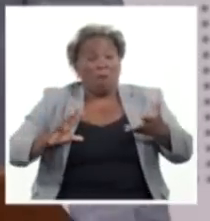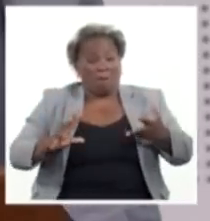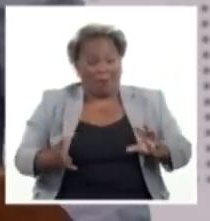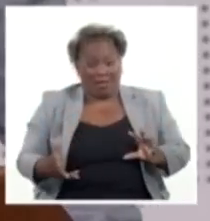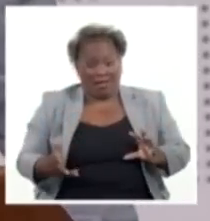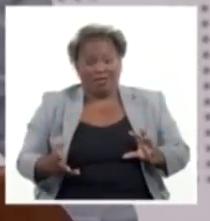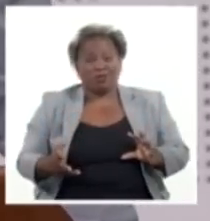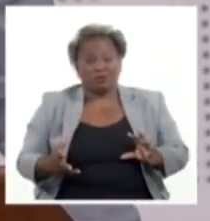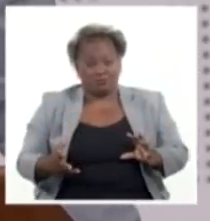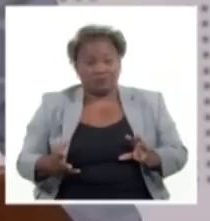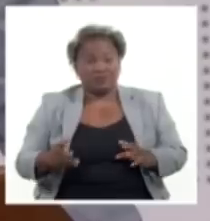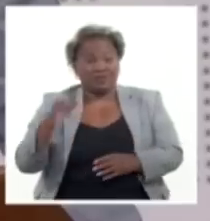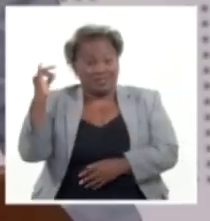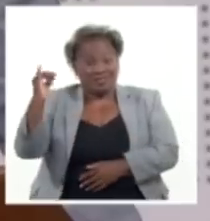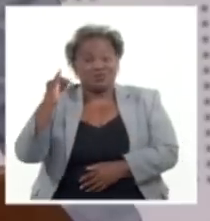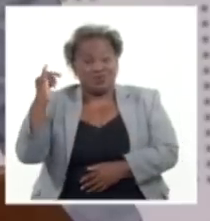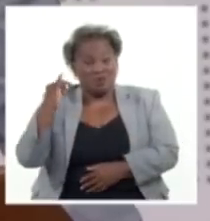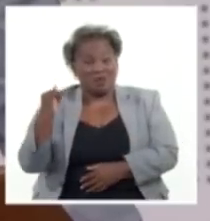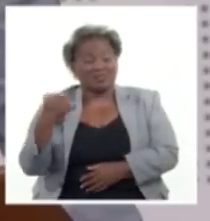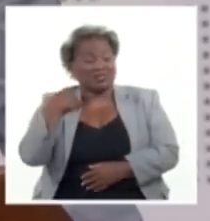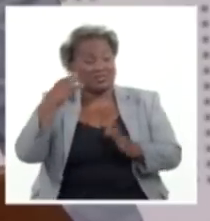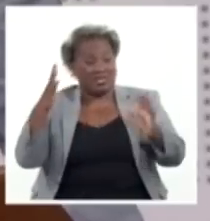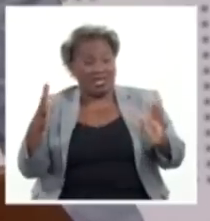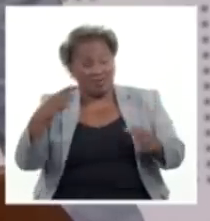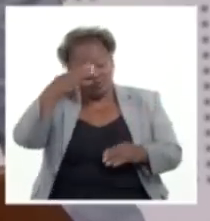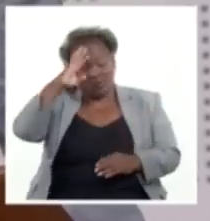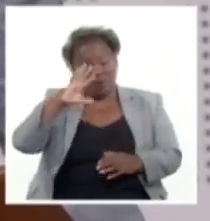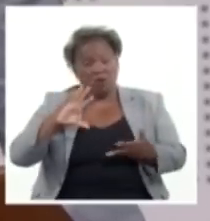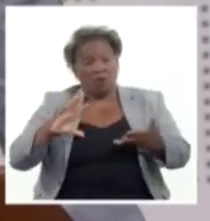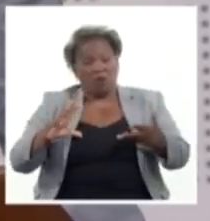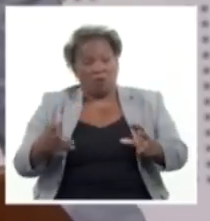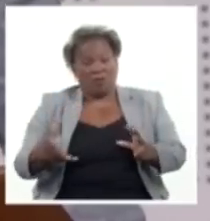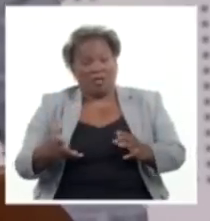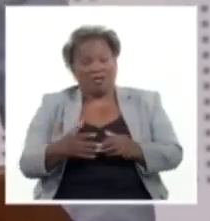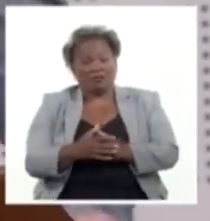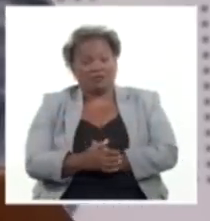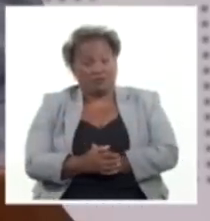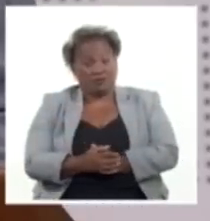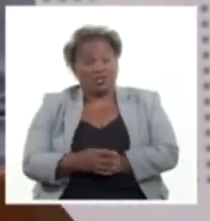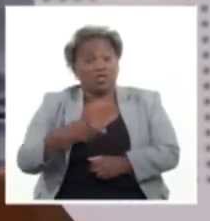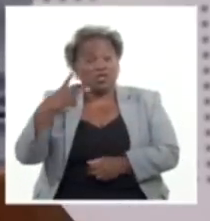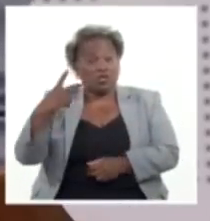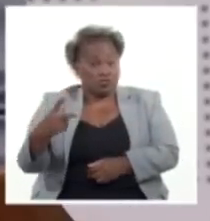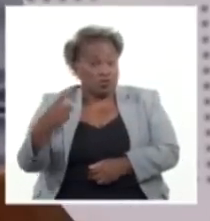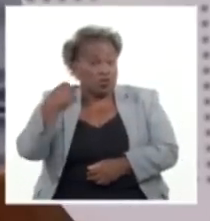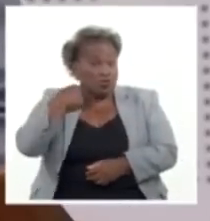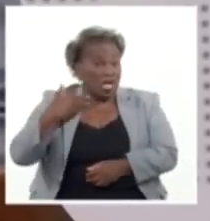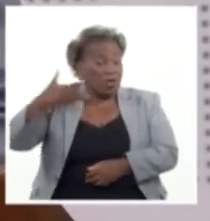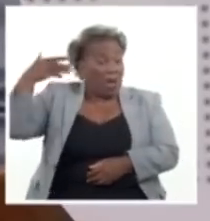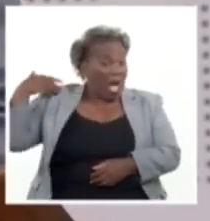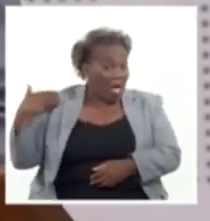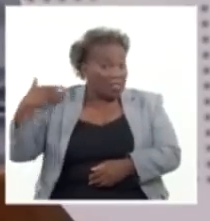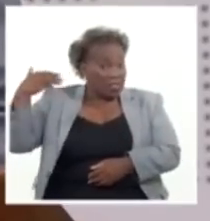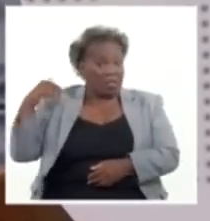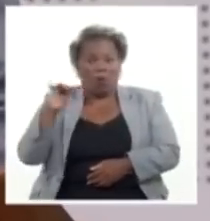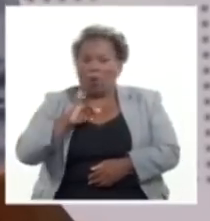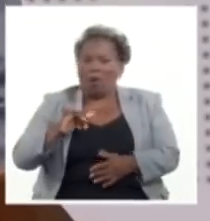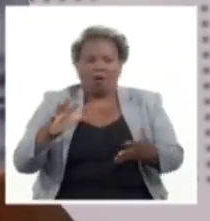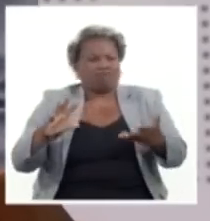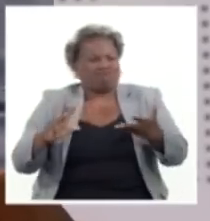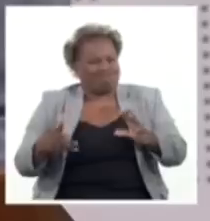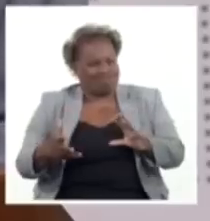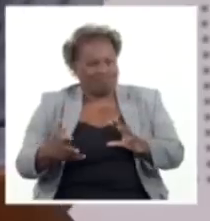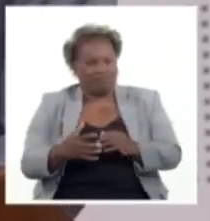el escenario internacional y que sucede a dos años también extremadamente complicados.